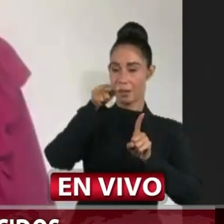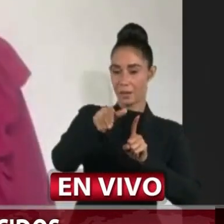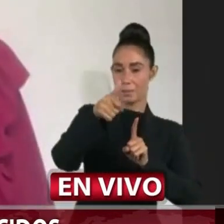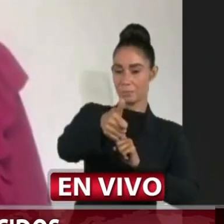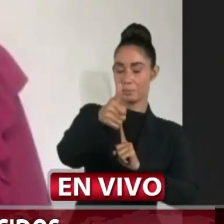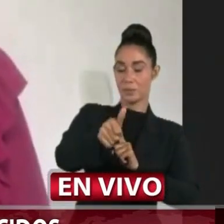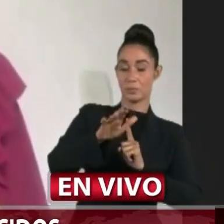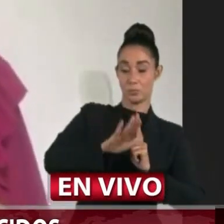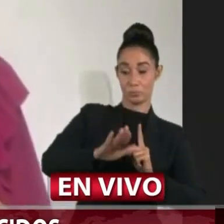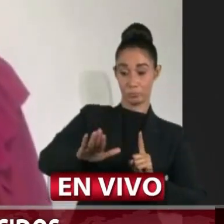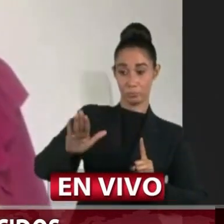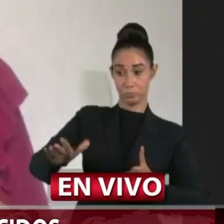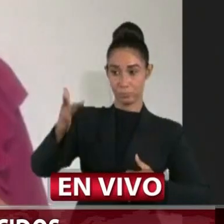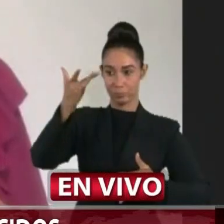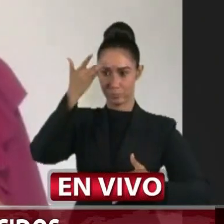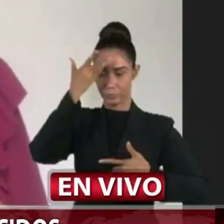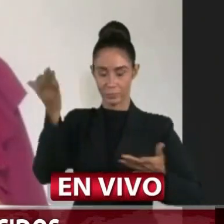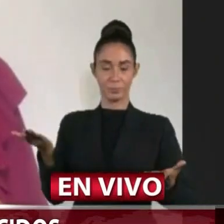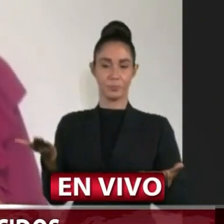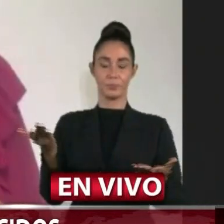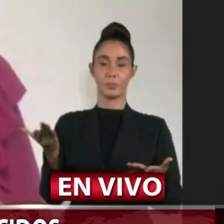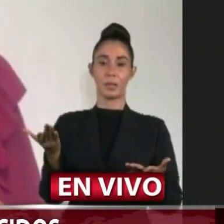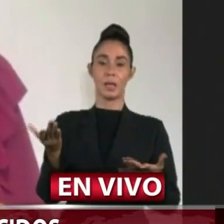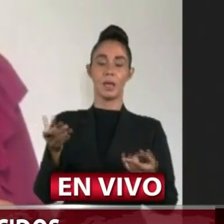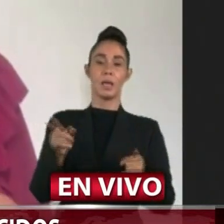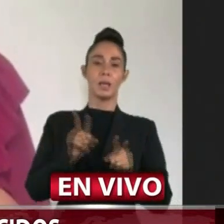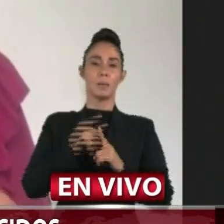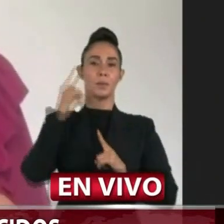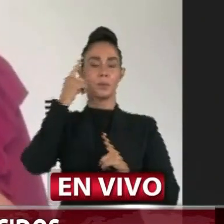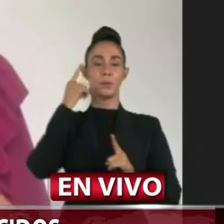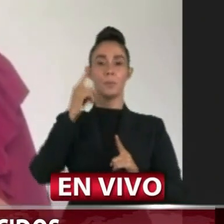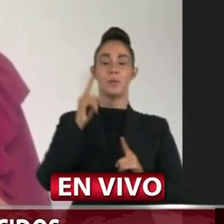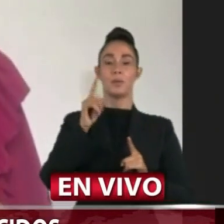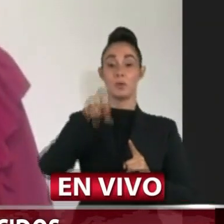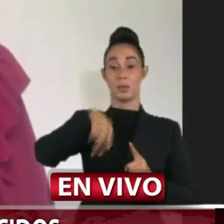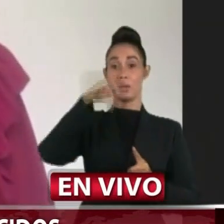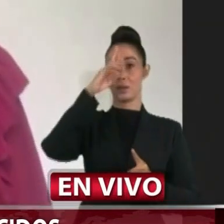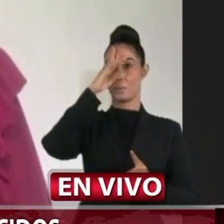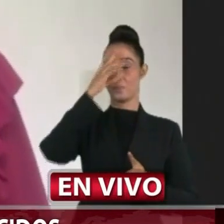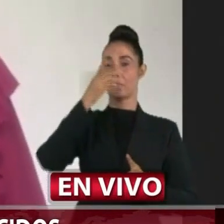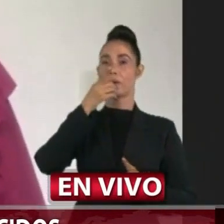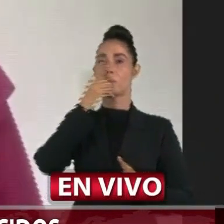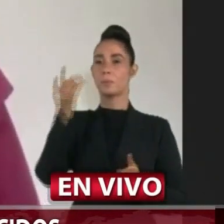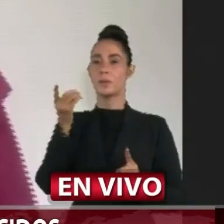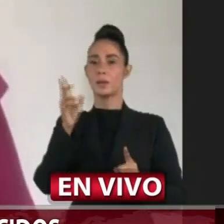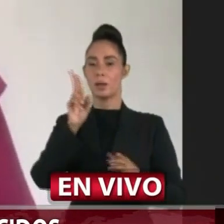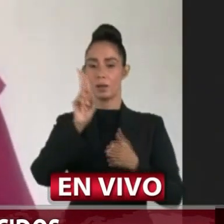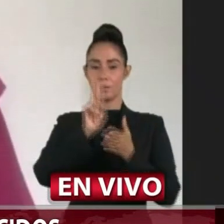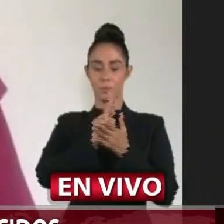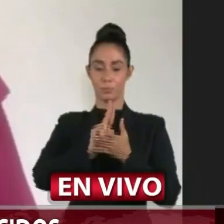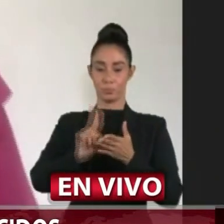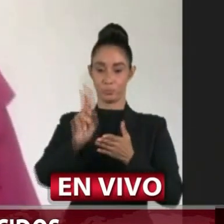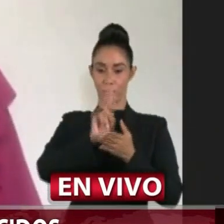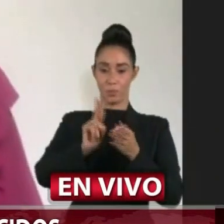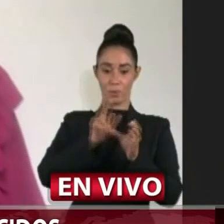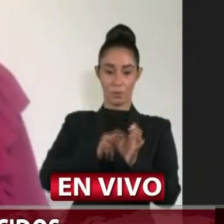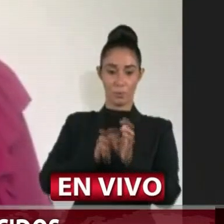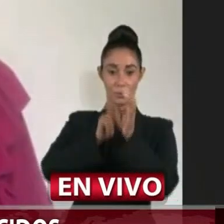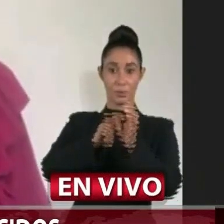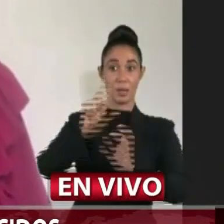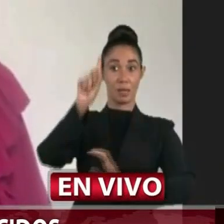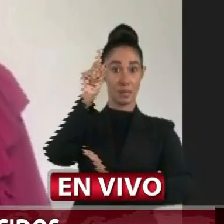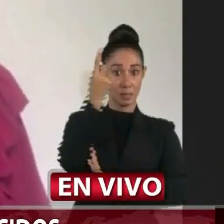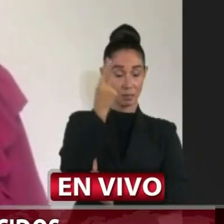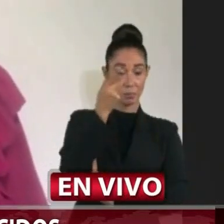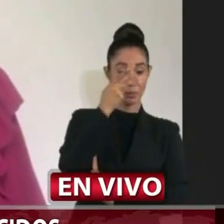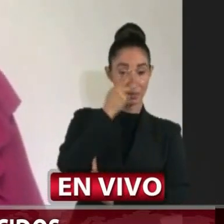parte, la República Dominicana tiene escasísimas unidades de cuidado intensivo pediátrico. saber si va a haber alguna intervención especial en